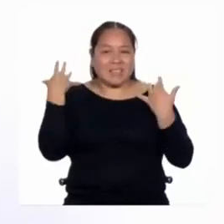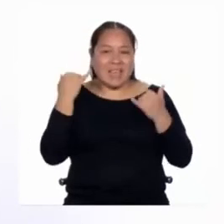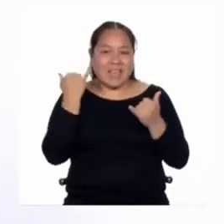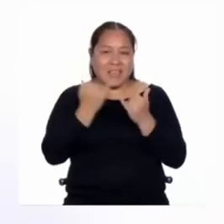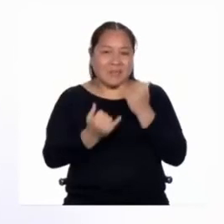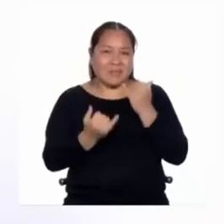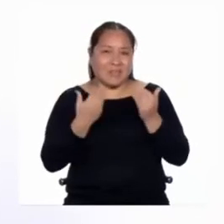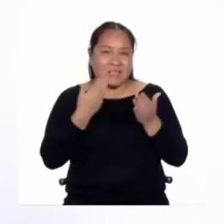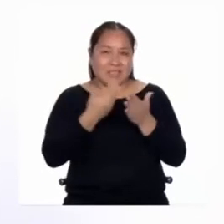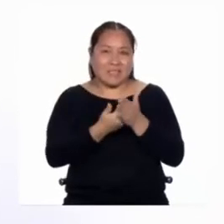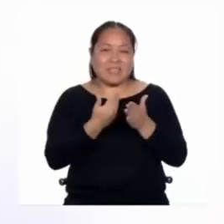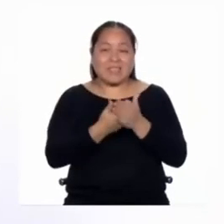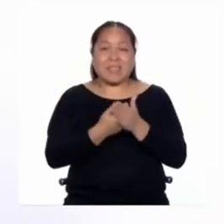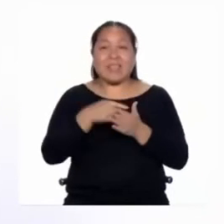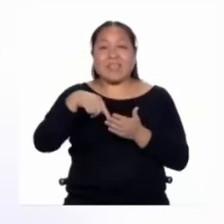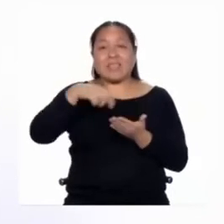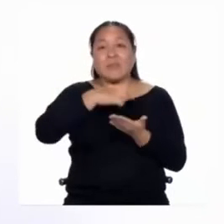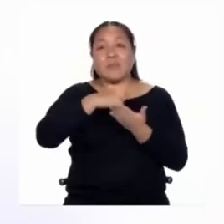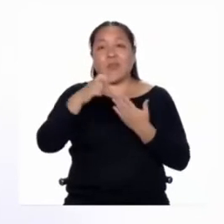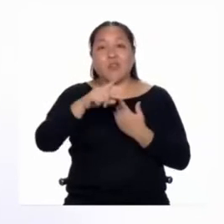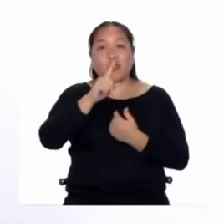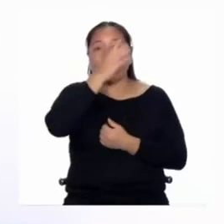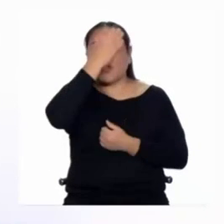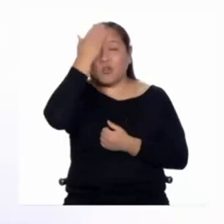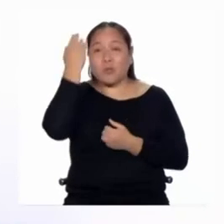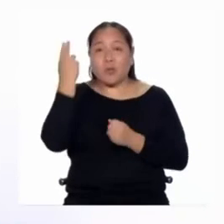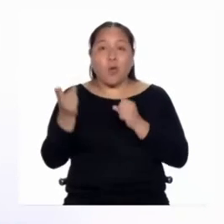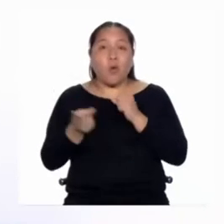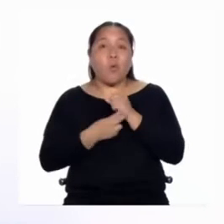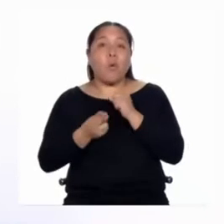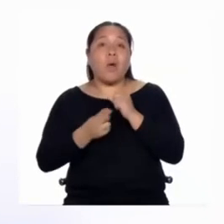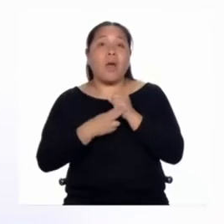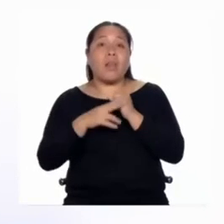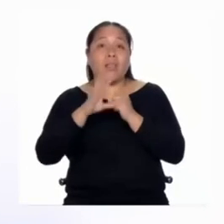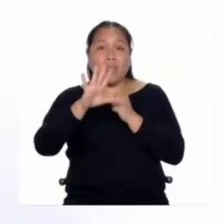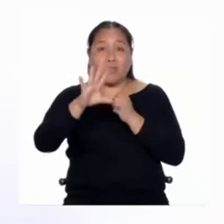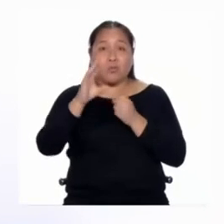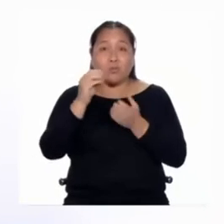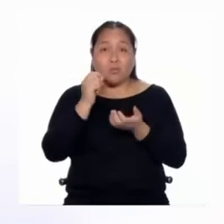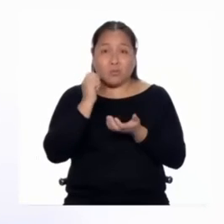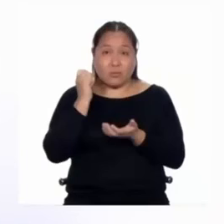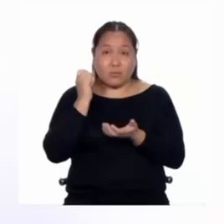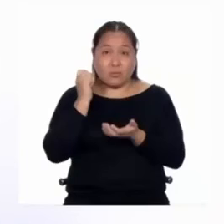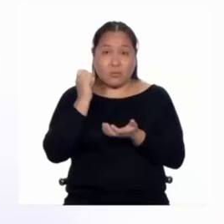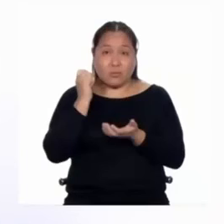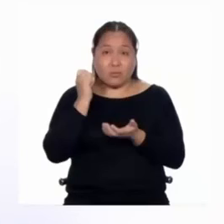parte final del programa. No olviden de registrar sus trabajos en sus portafolios para